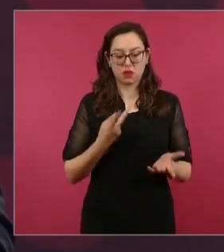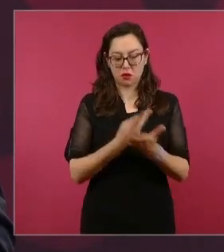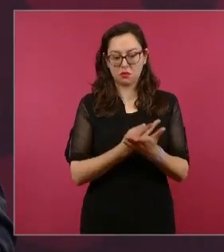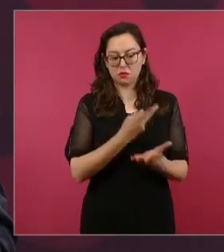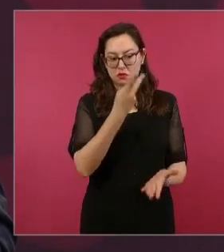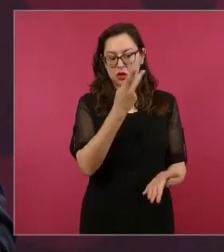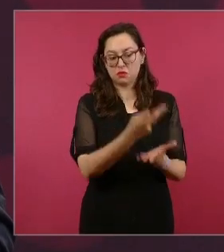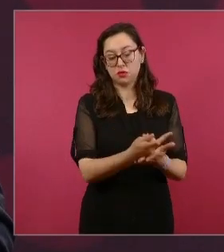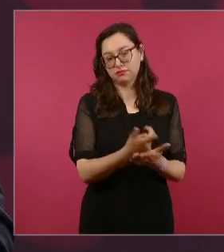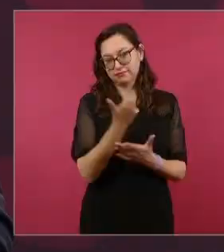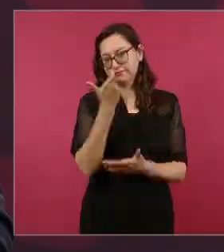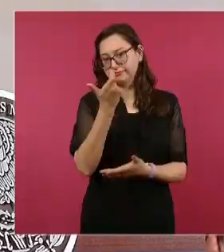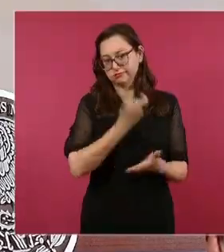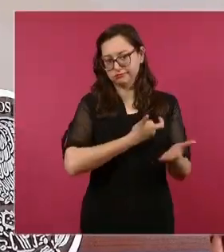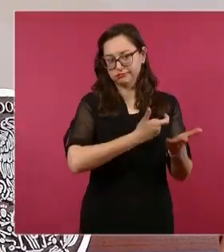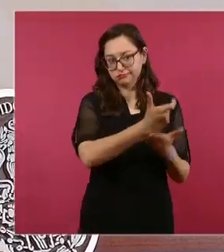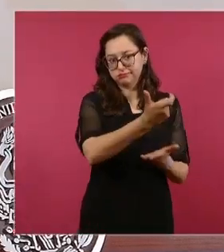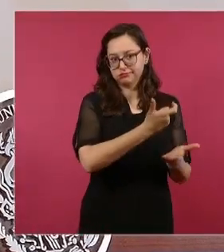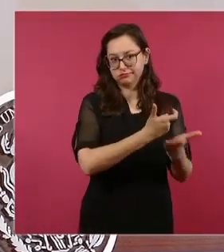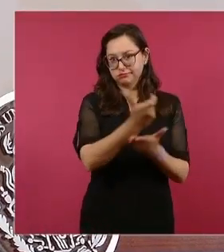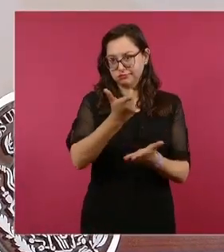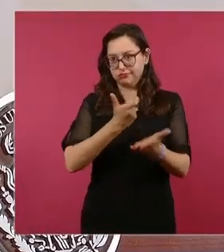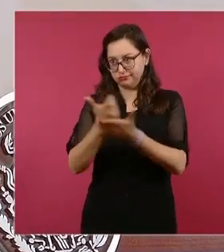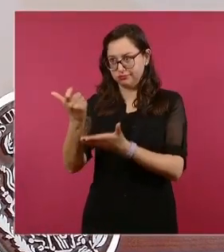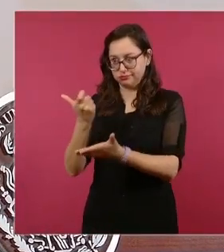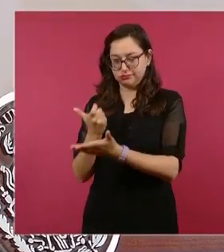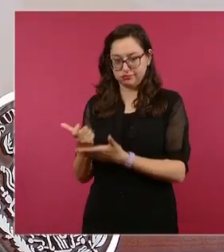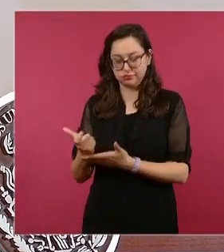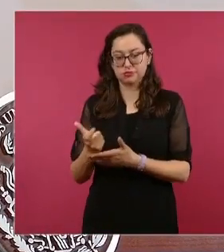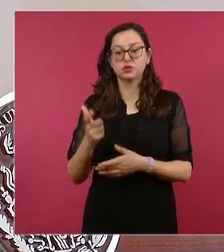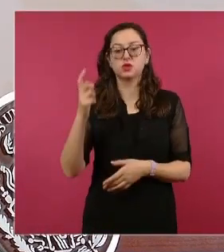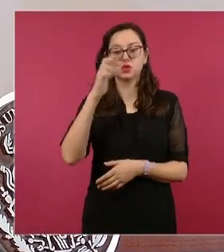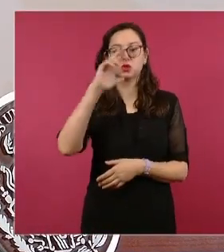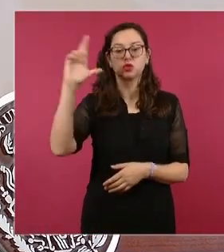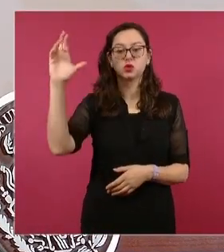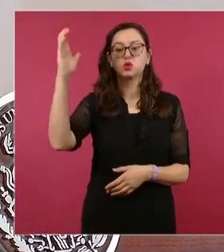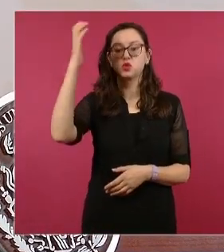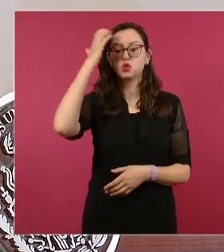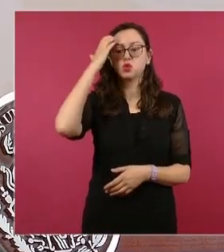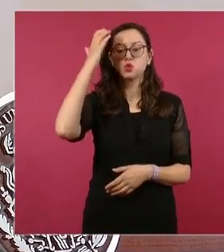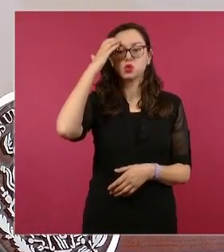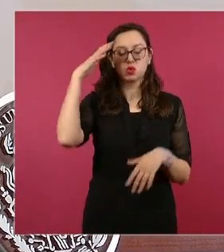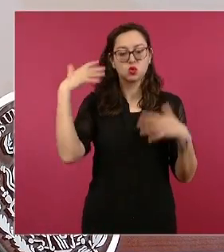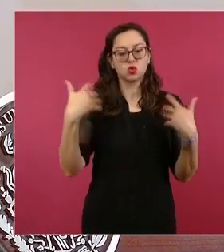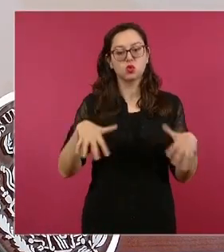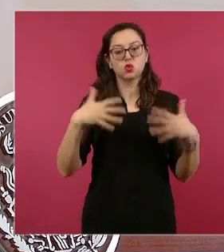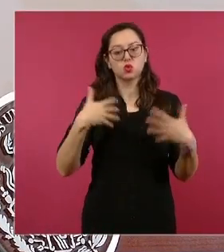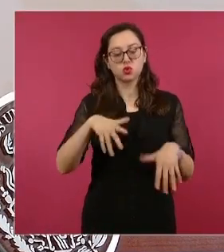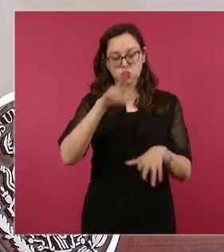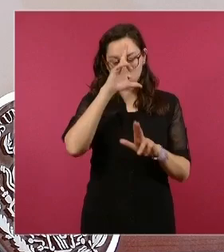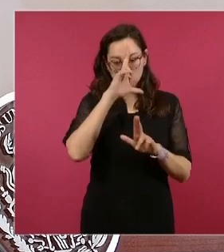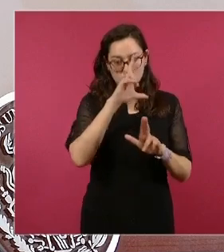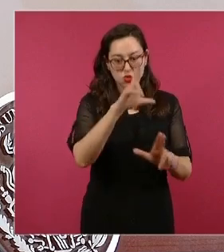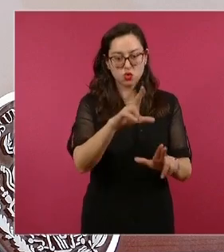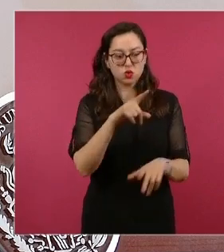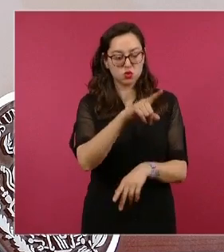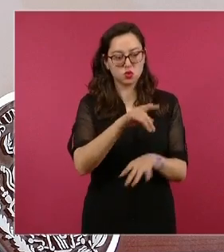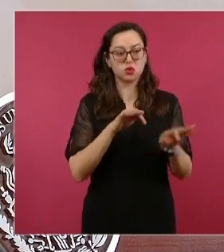remuneración económica y un reconocimiento, un homenaje